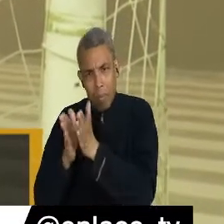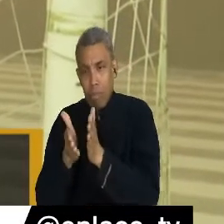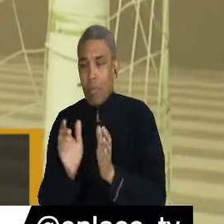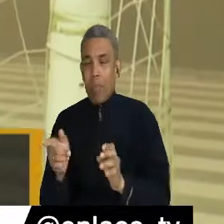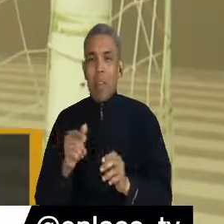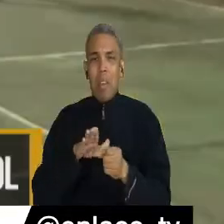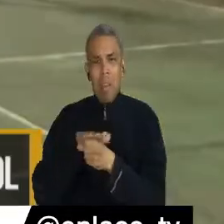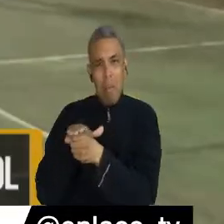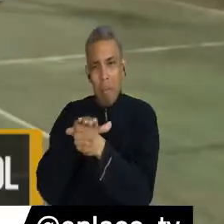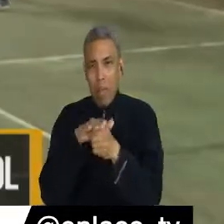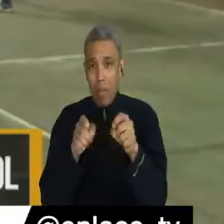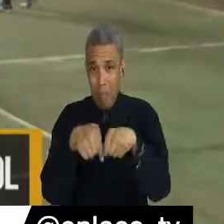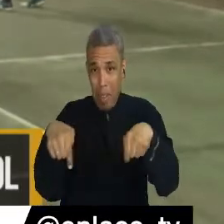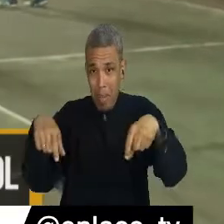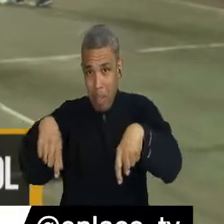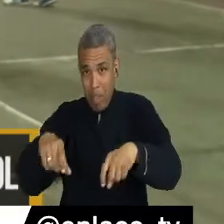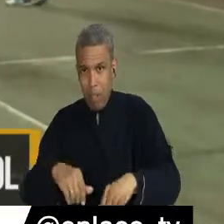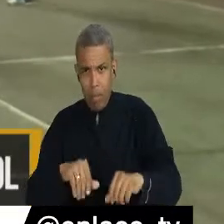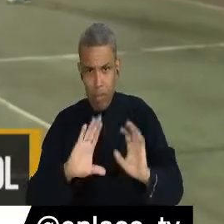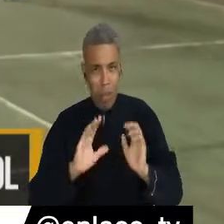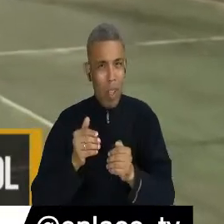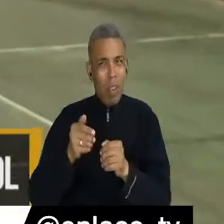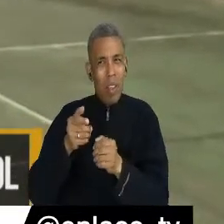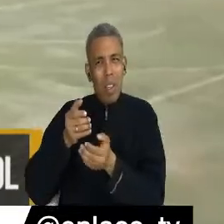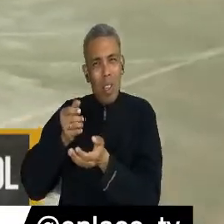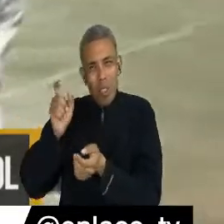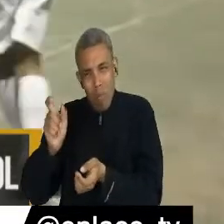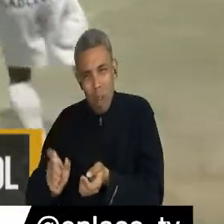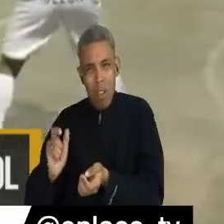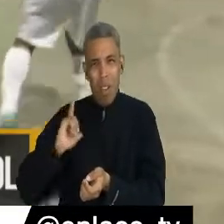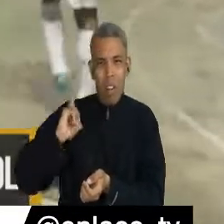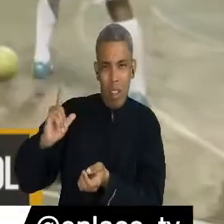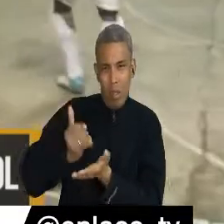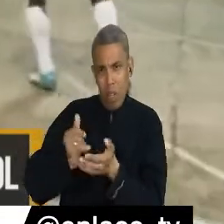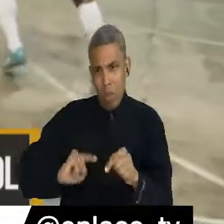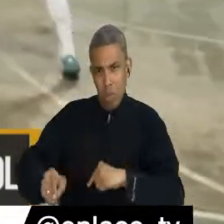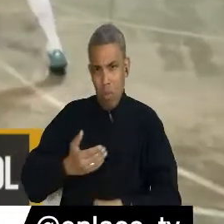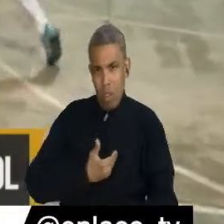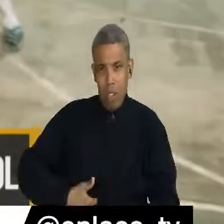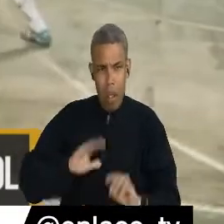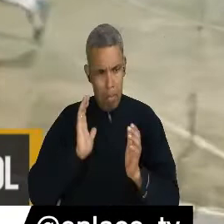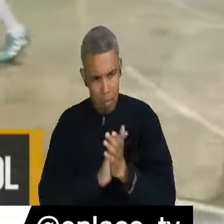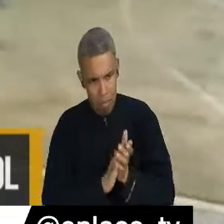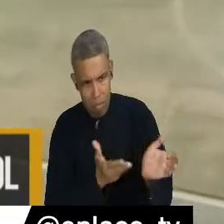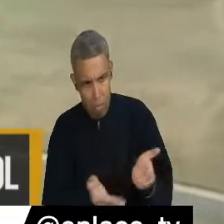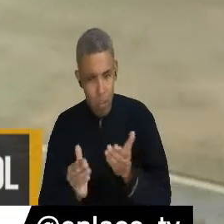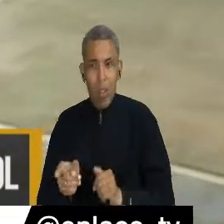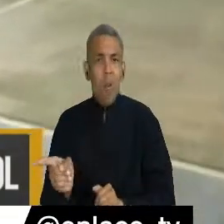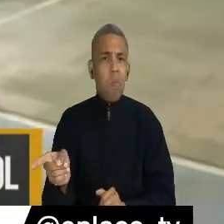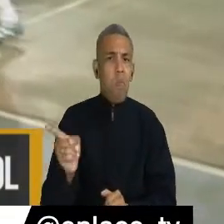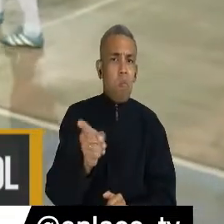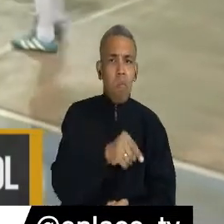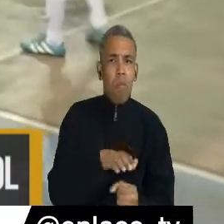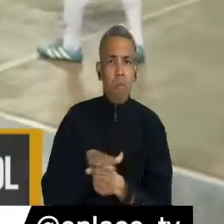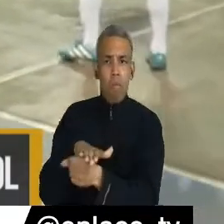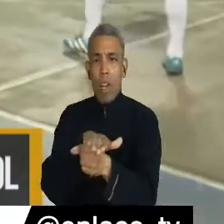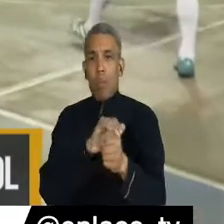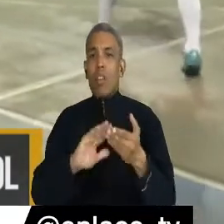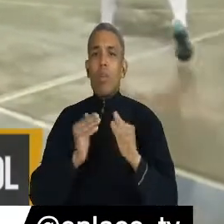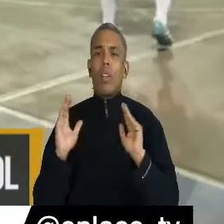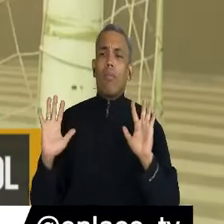espacio las polideportivas de sus barrios para poder llevar las programaciones allí, y allí, como ya le he dicho, la gente va a ver los partidos, a disfrutar del